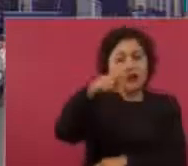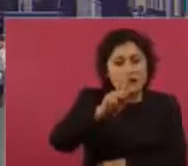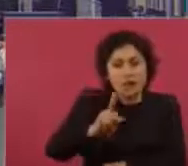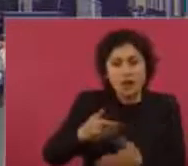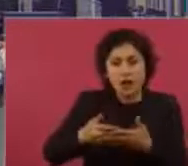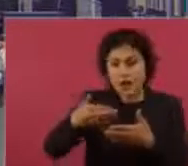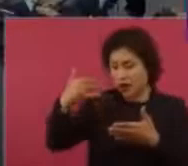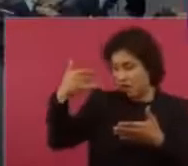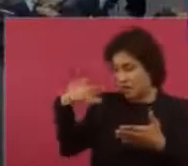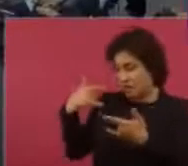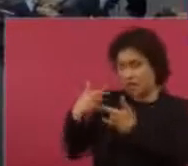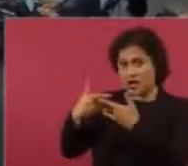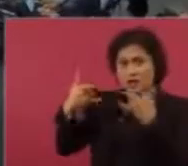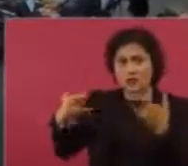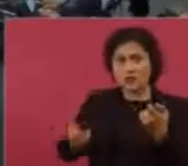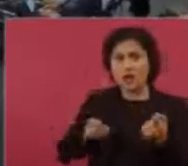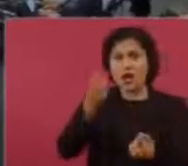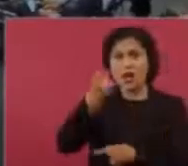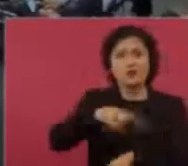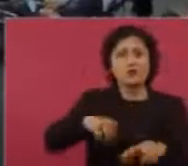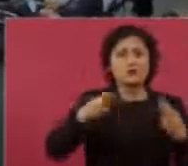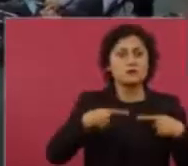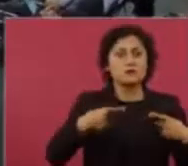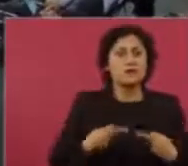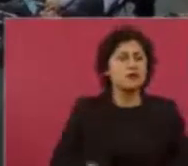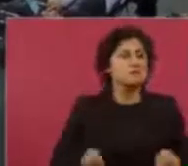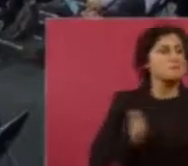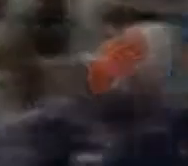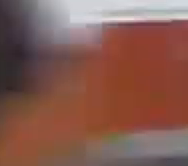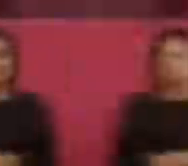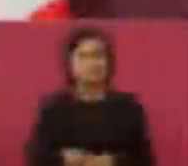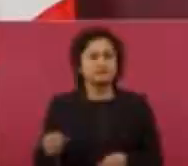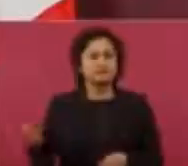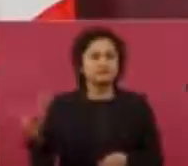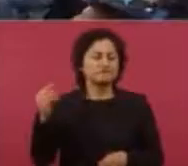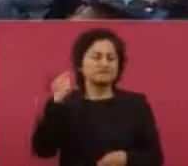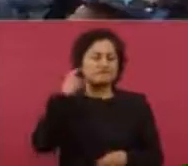fuera declarado como persona no grata por el congreso